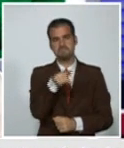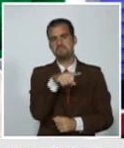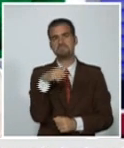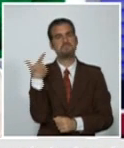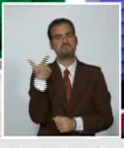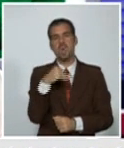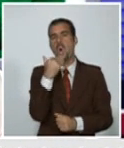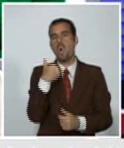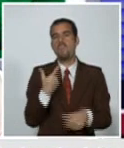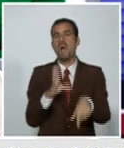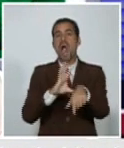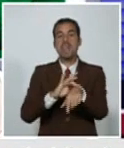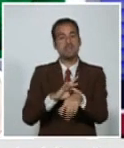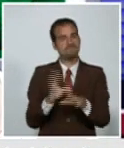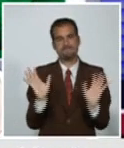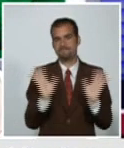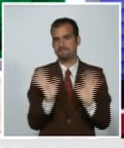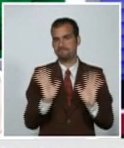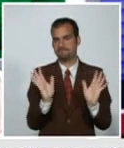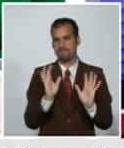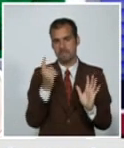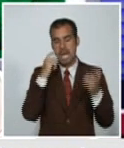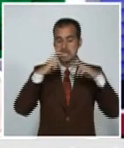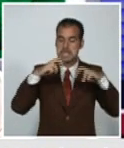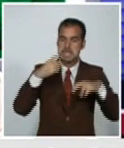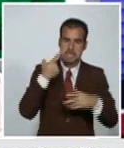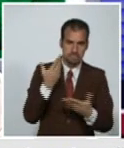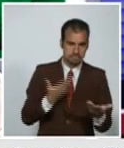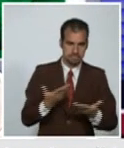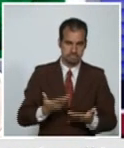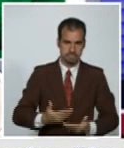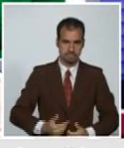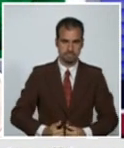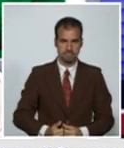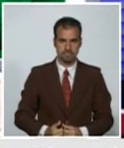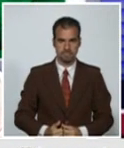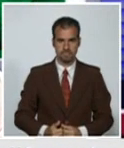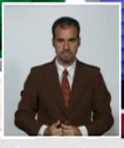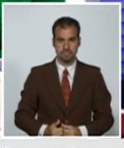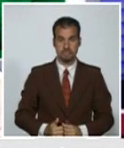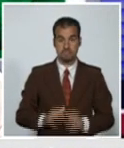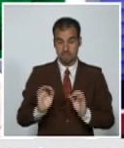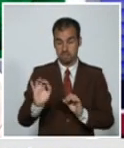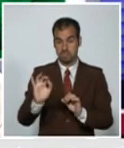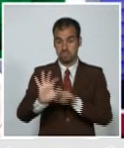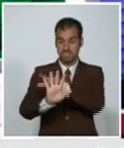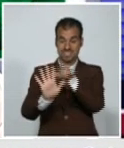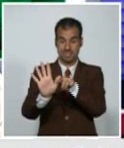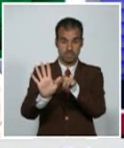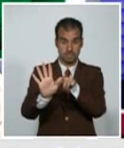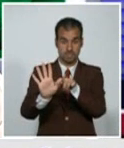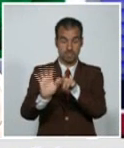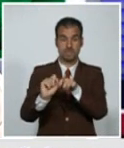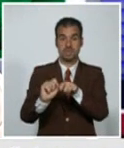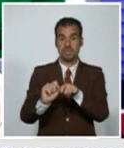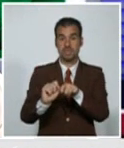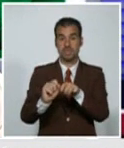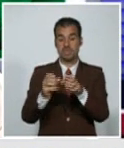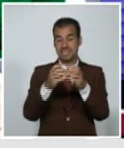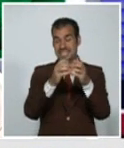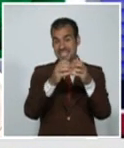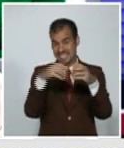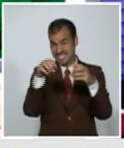precisar la fuente de infección. Y de esos 5 lactantes, 3 menores de 6 meses de